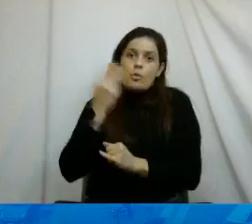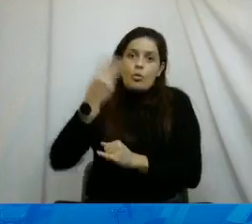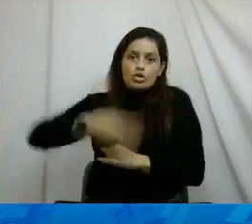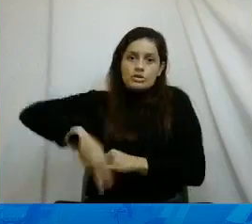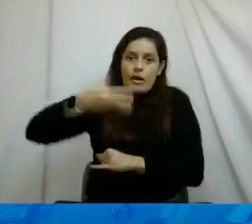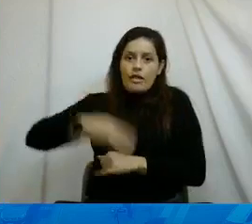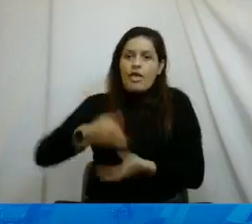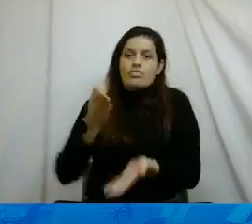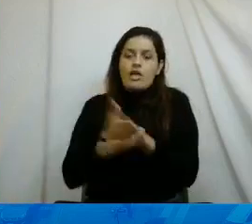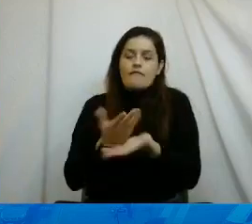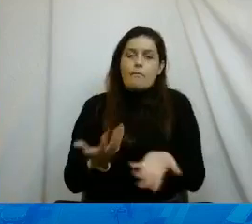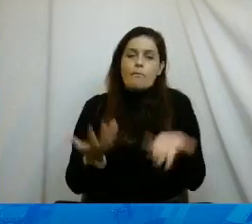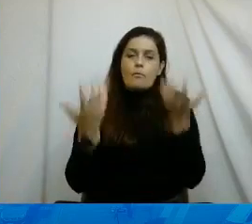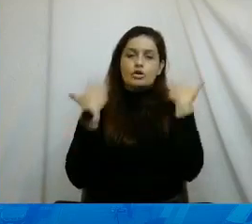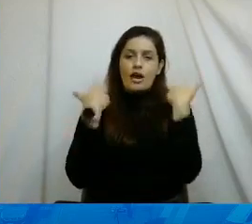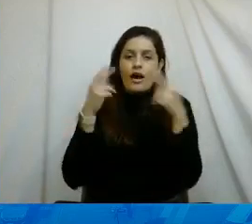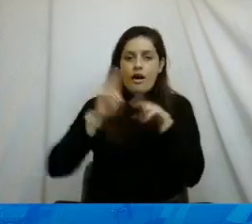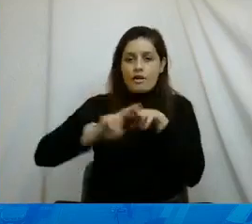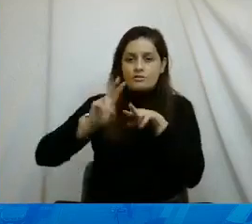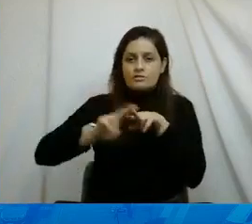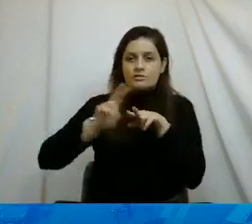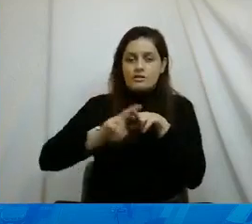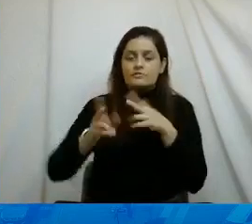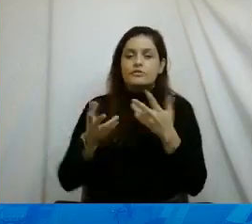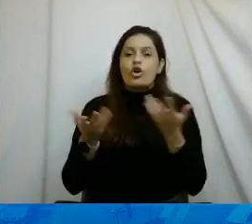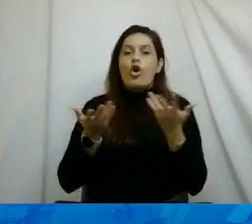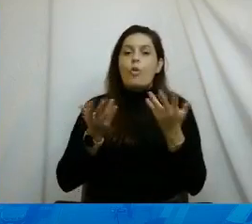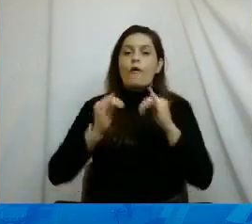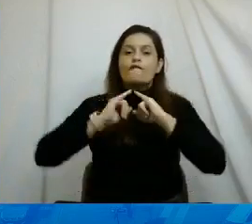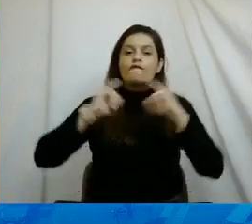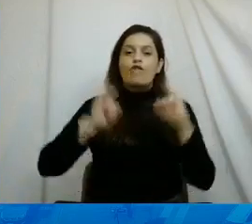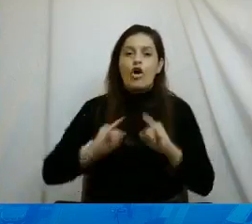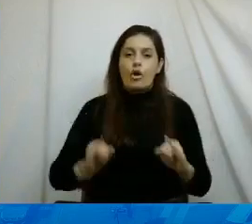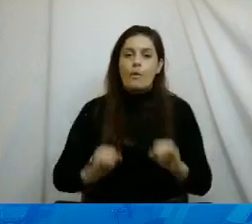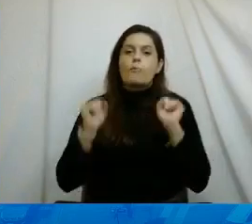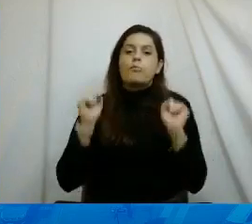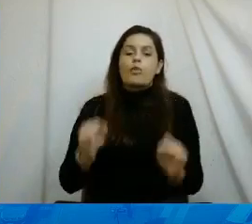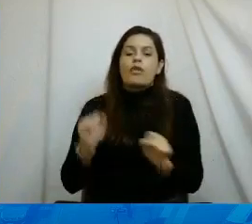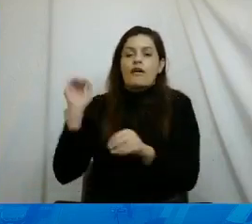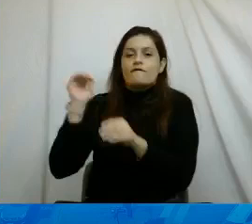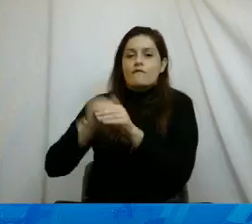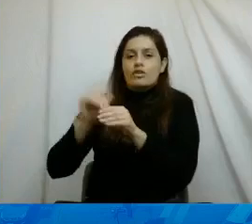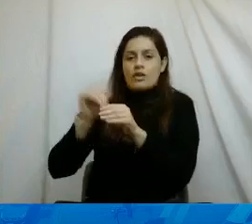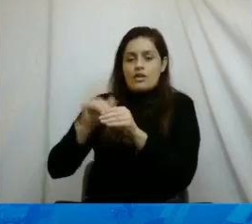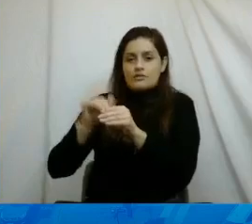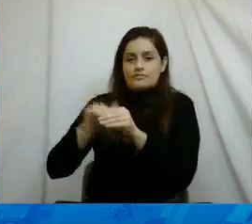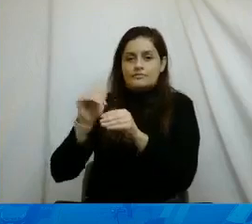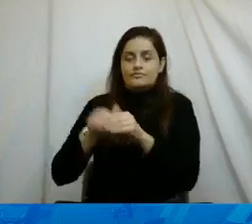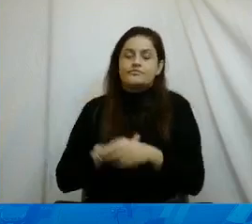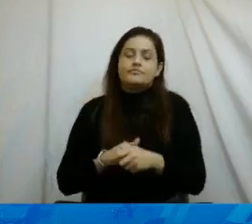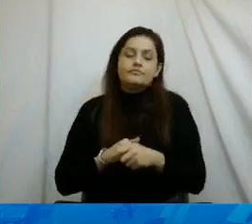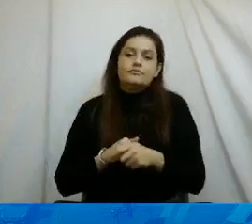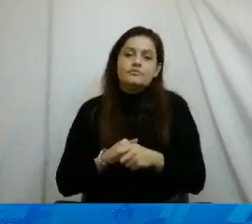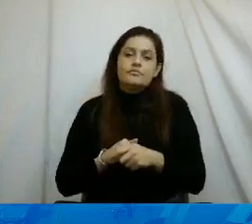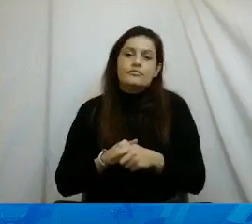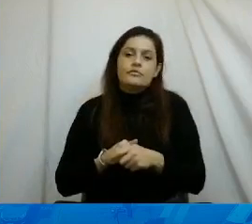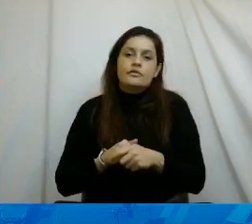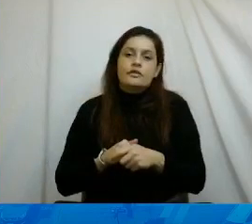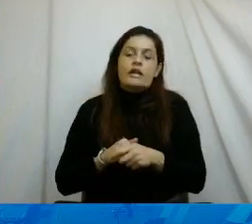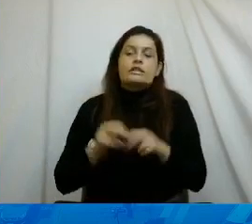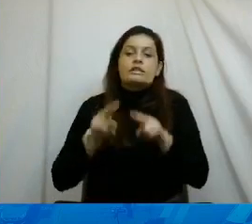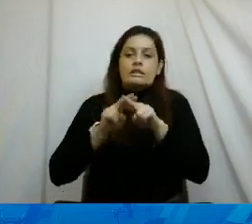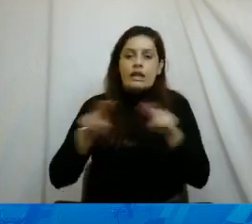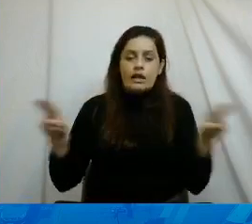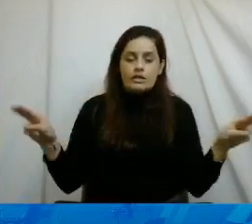obligación respecto de generar las condiciones para que esa votación sea desarrollada de una manera